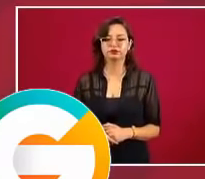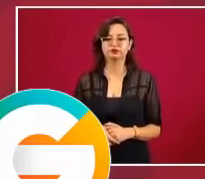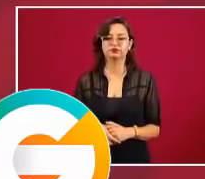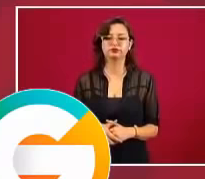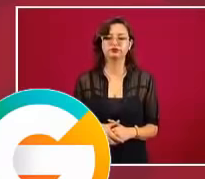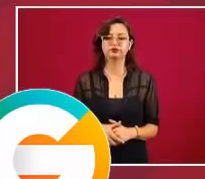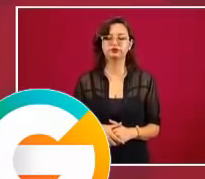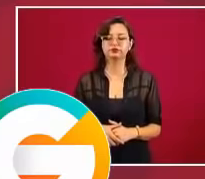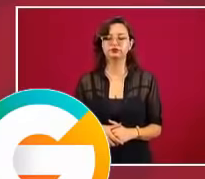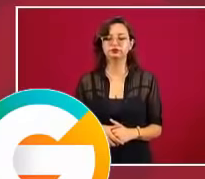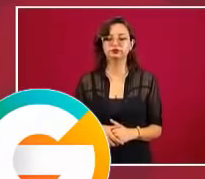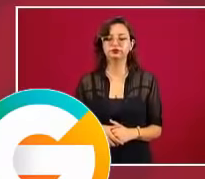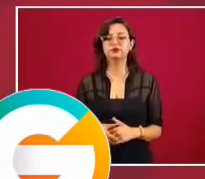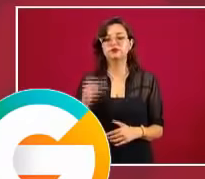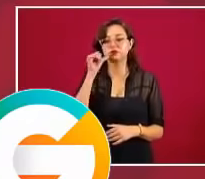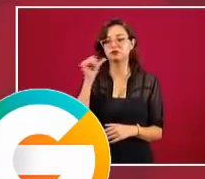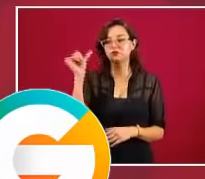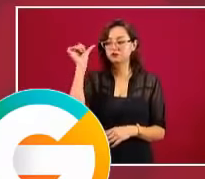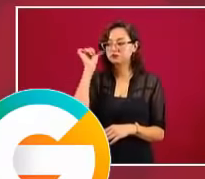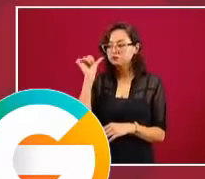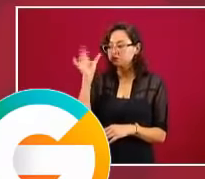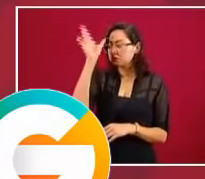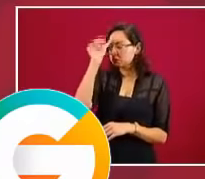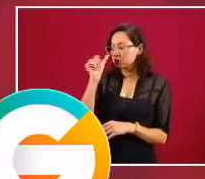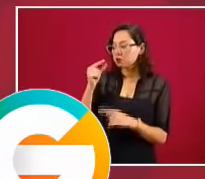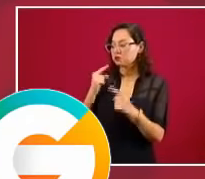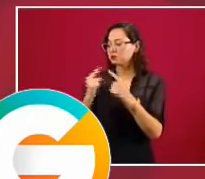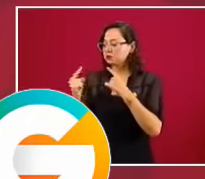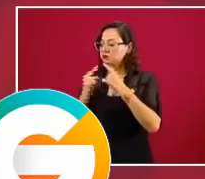hasta ayer.